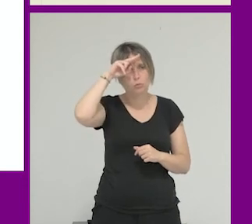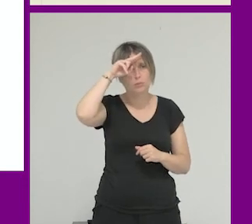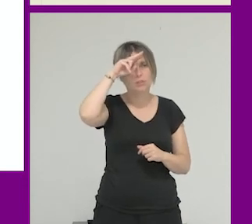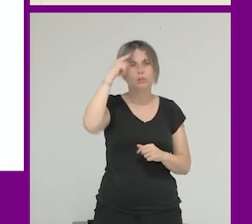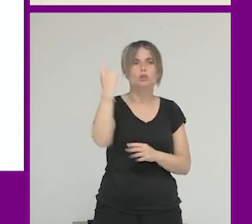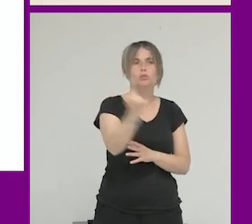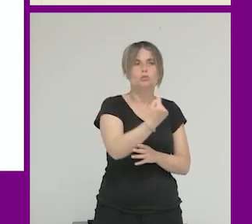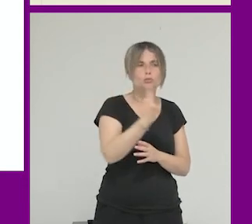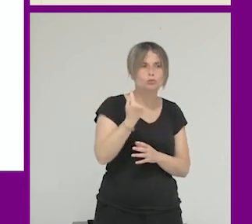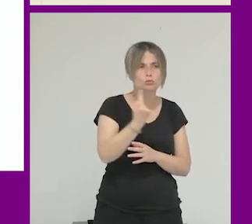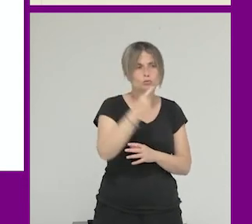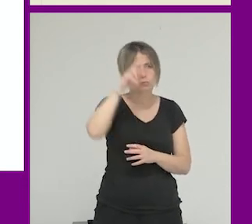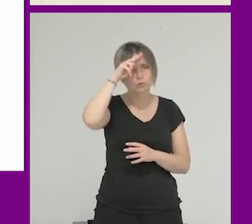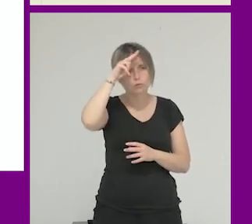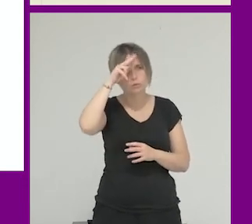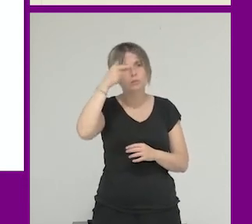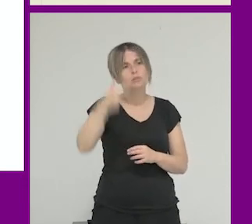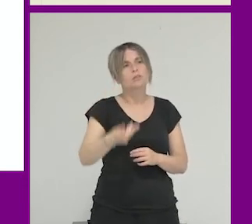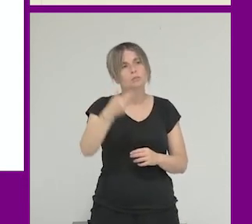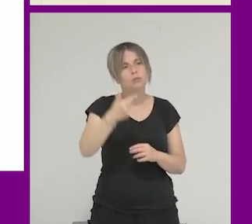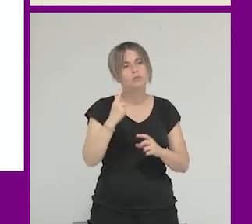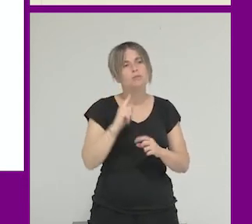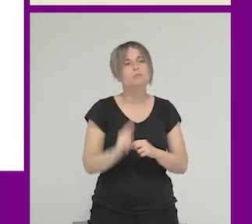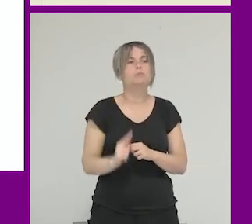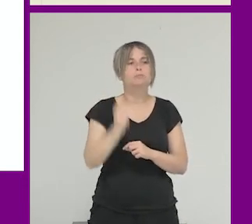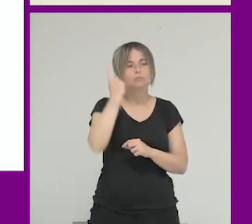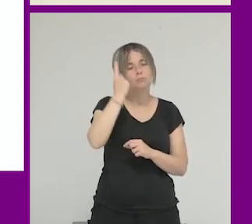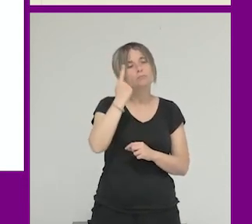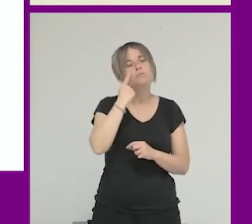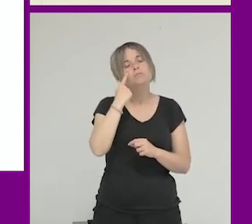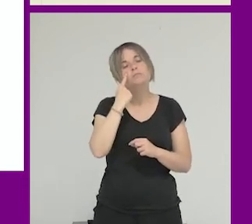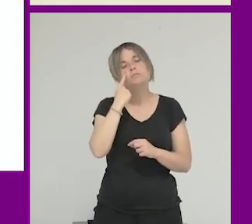kezkan nagusiena elkarrizketatuen artean izan da